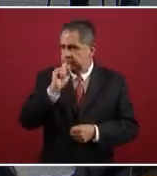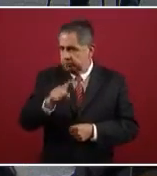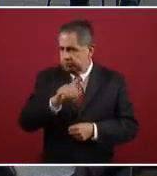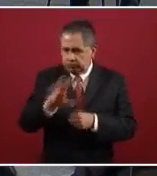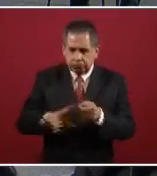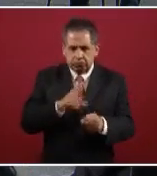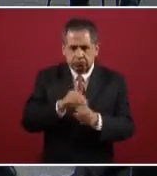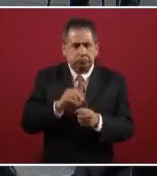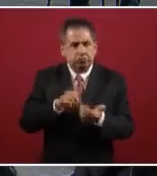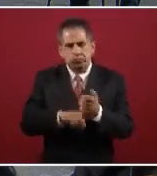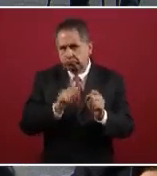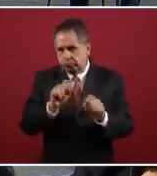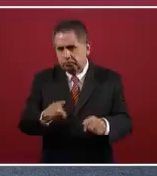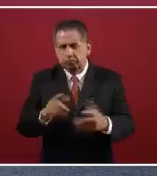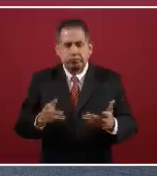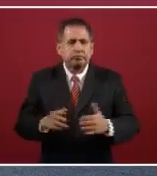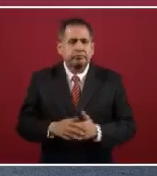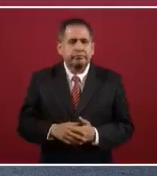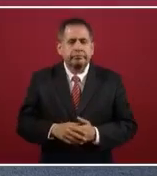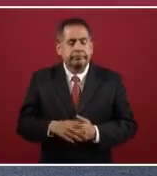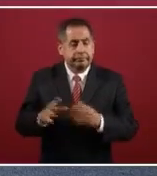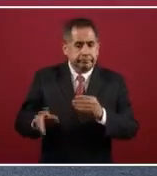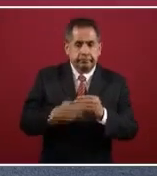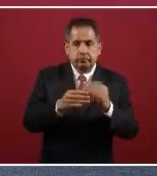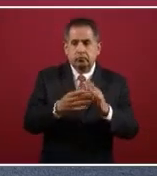complemento que